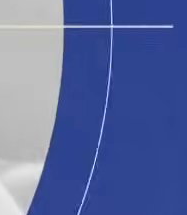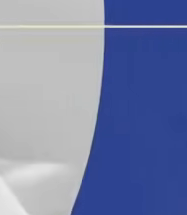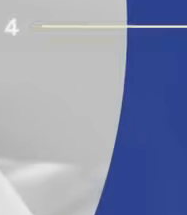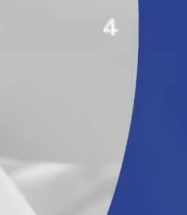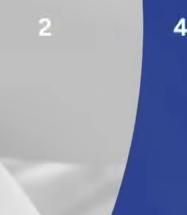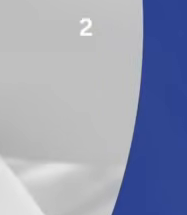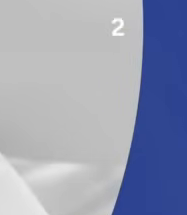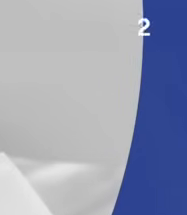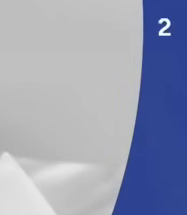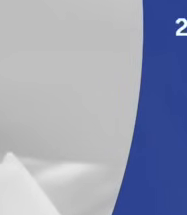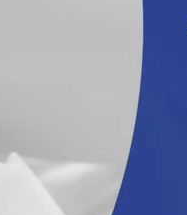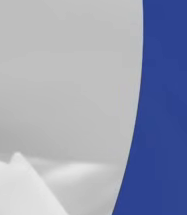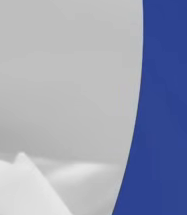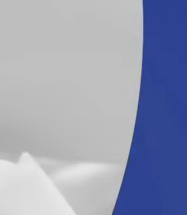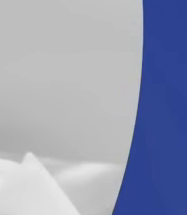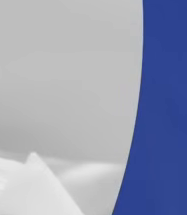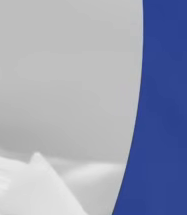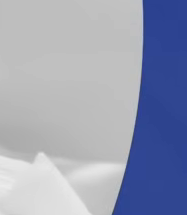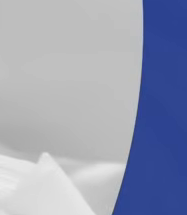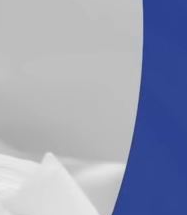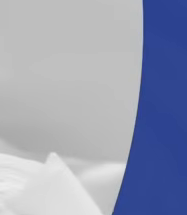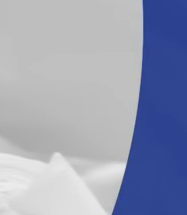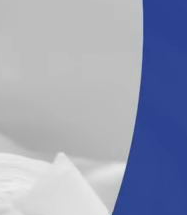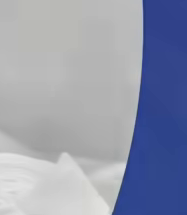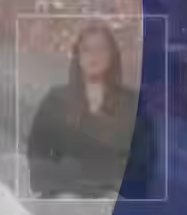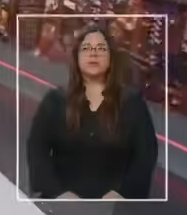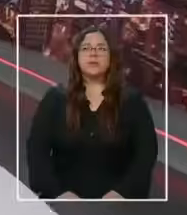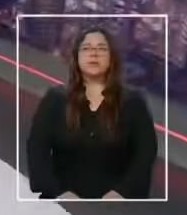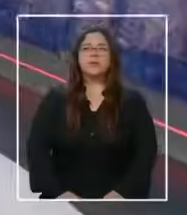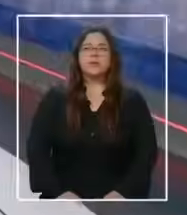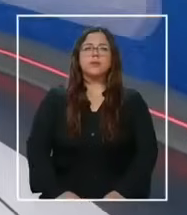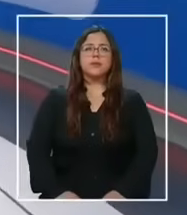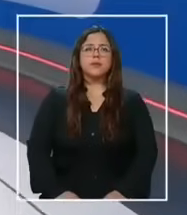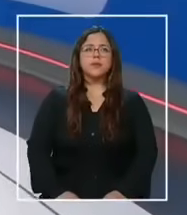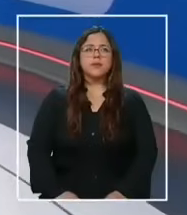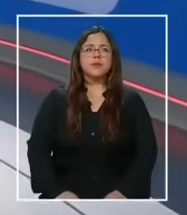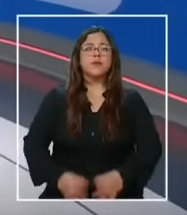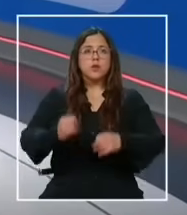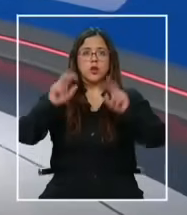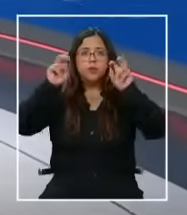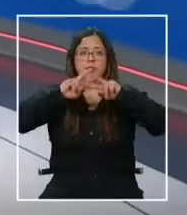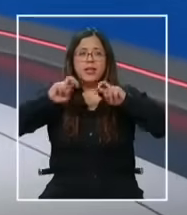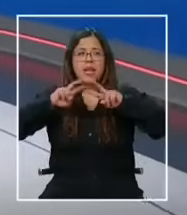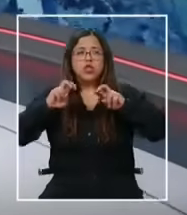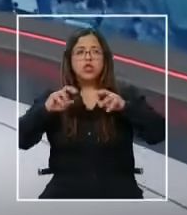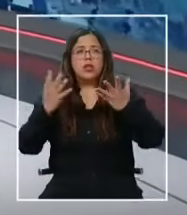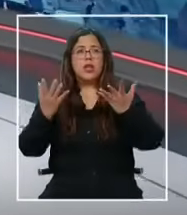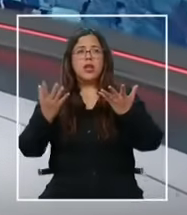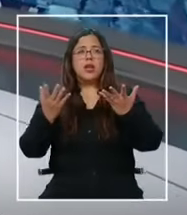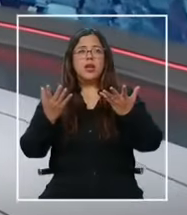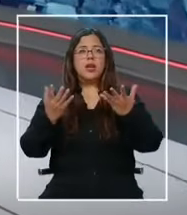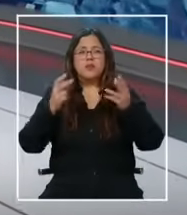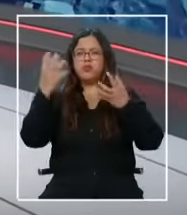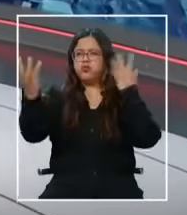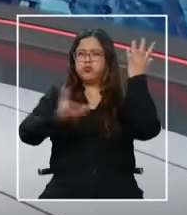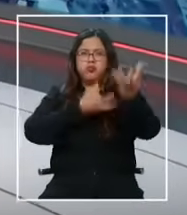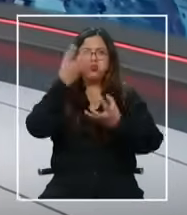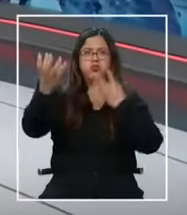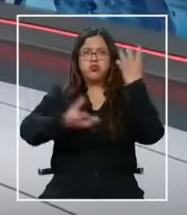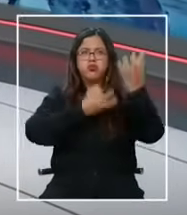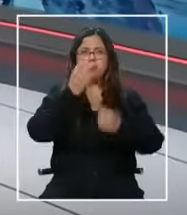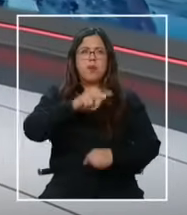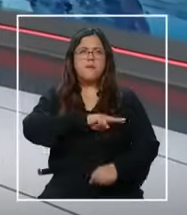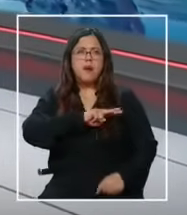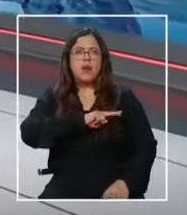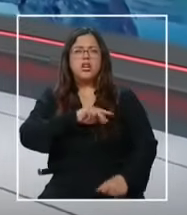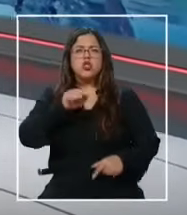horas informe 24 en medio de la investigación sobre el origen del megaincendio en Valparaíso